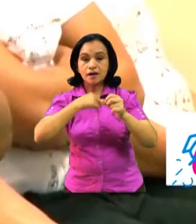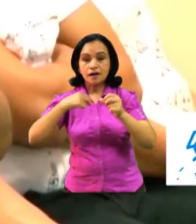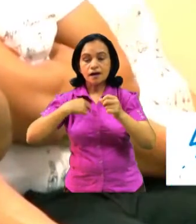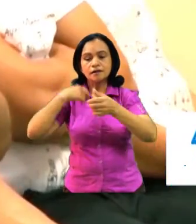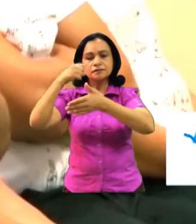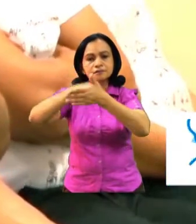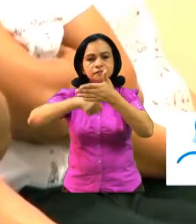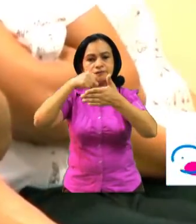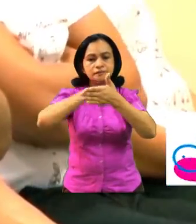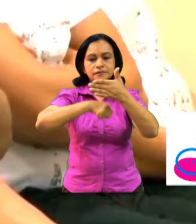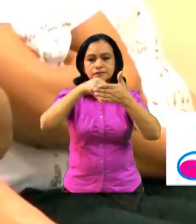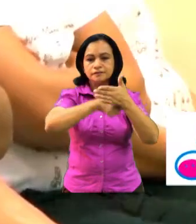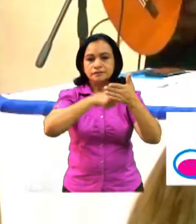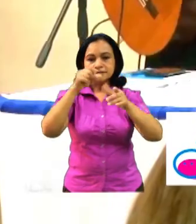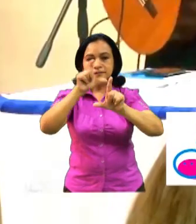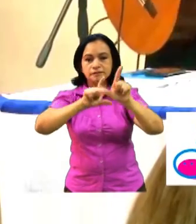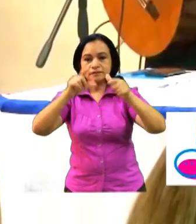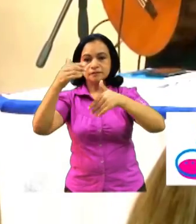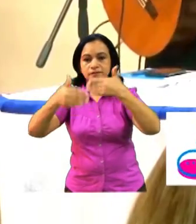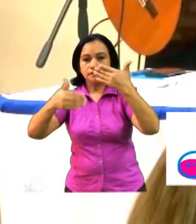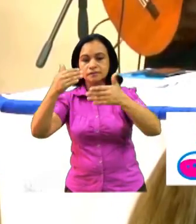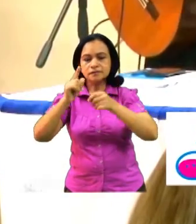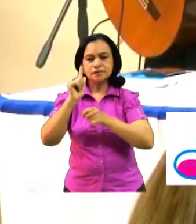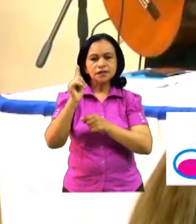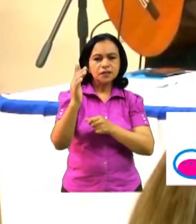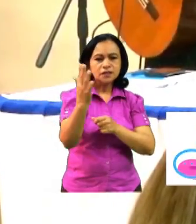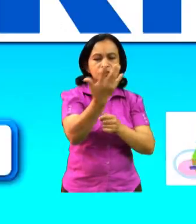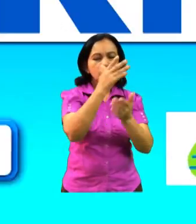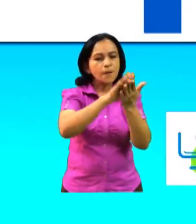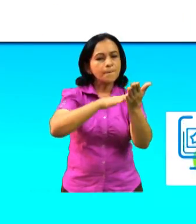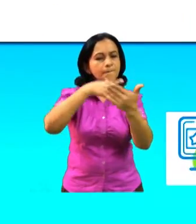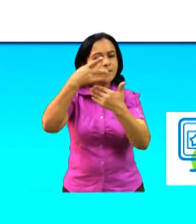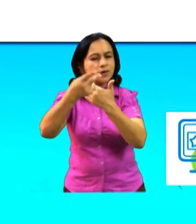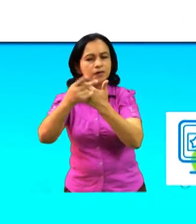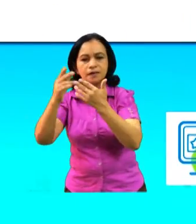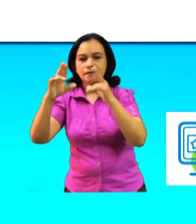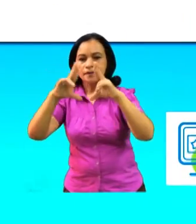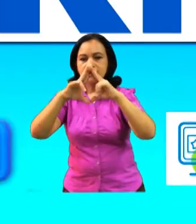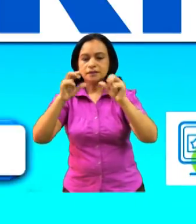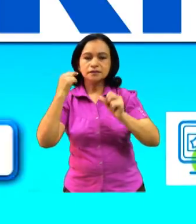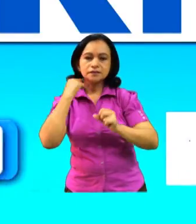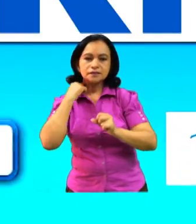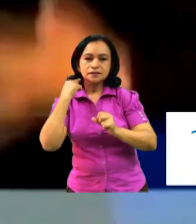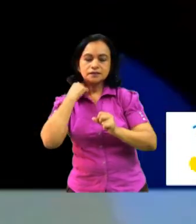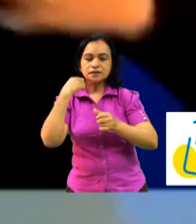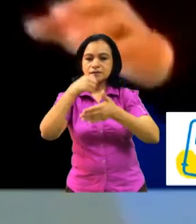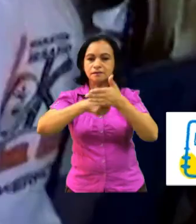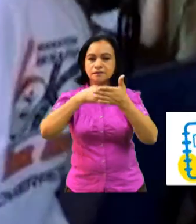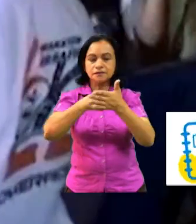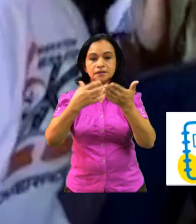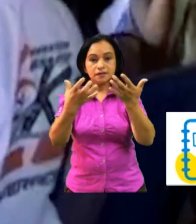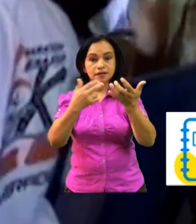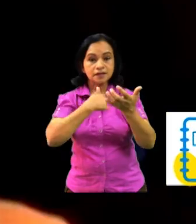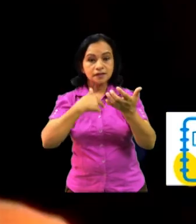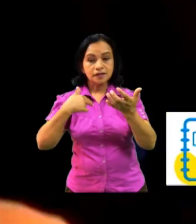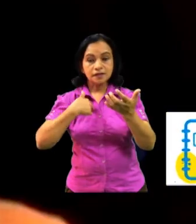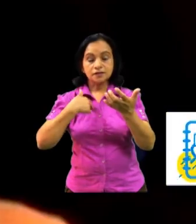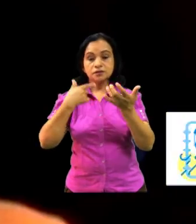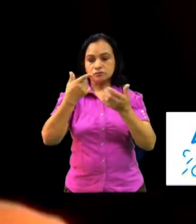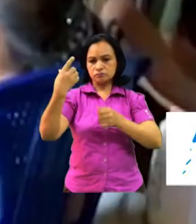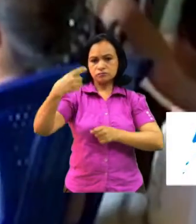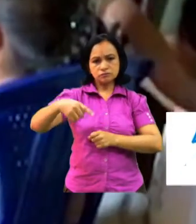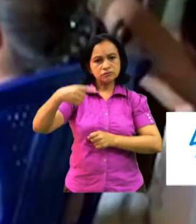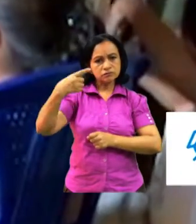realizado esfuerzos para incorporar el lenguaje de señas en todos los programas a nivel nacional, siempre en el esfuerzo de hacerlos sujetos